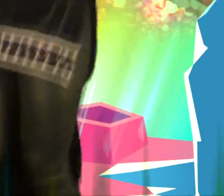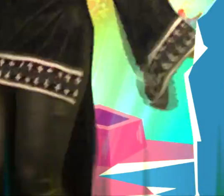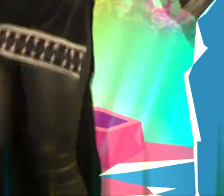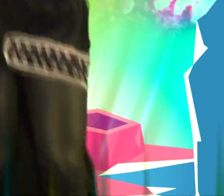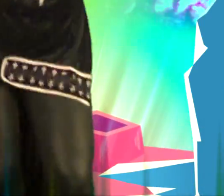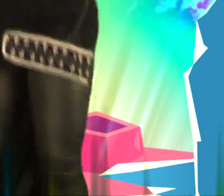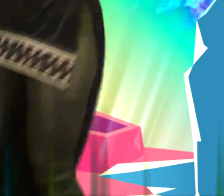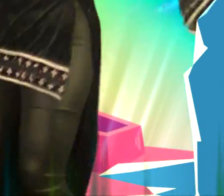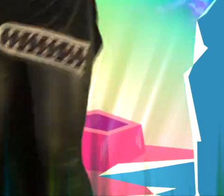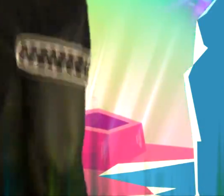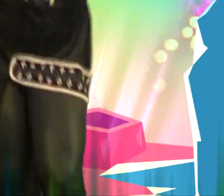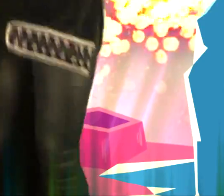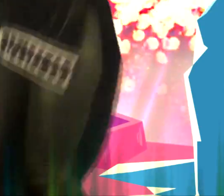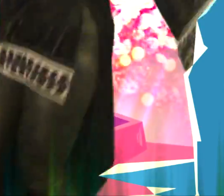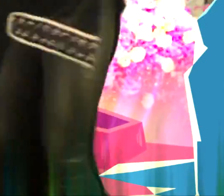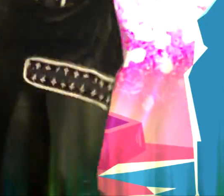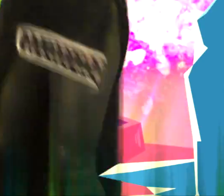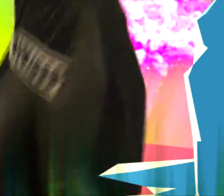¡Cállate!